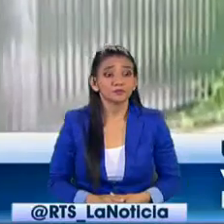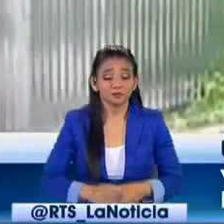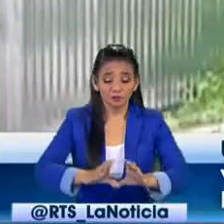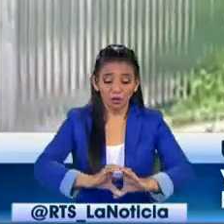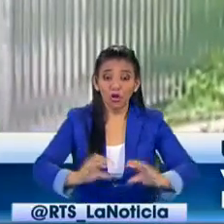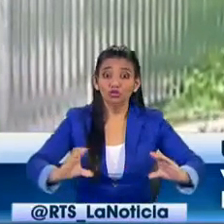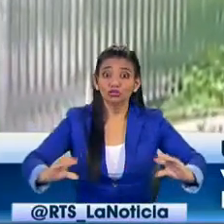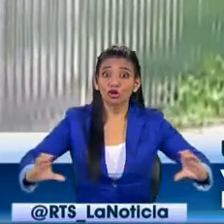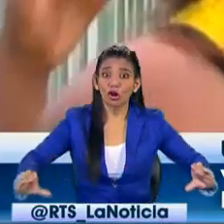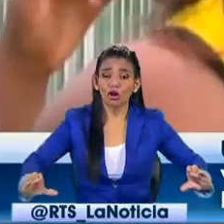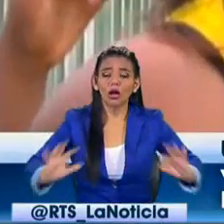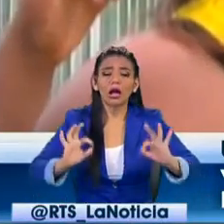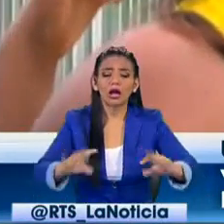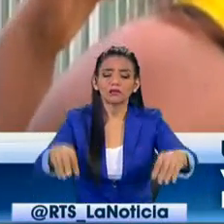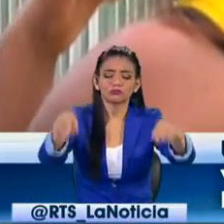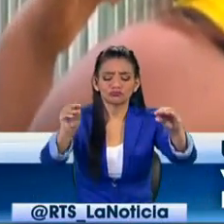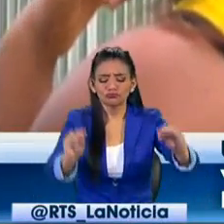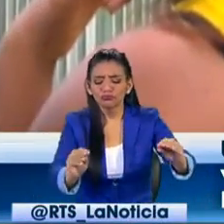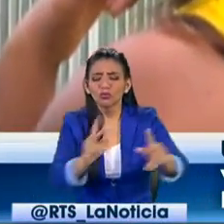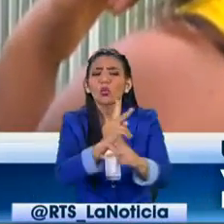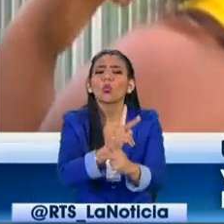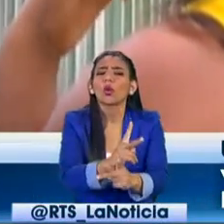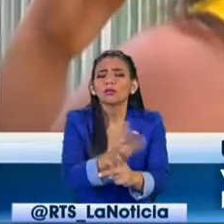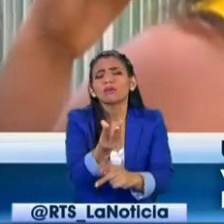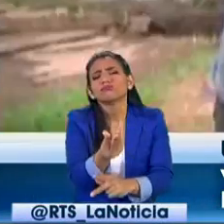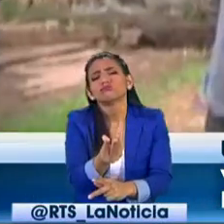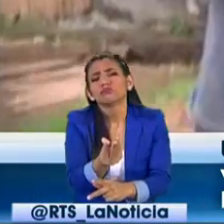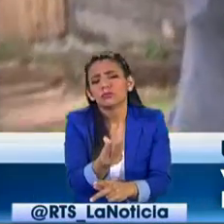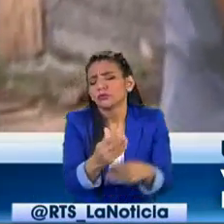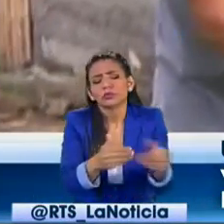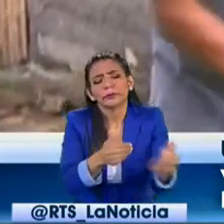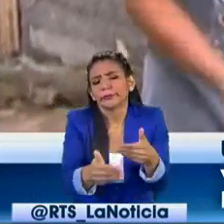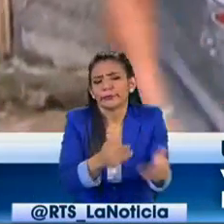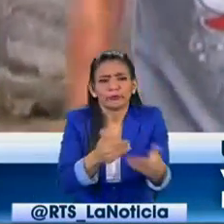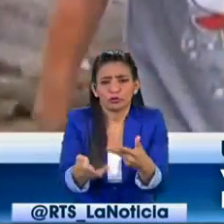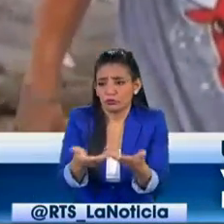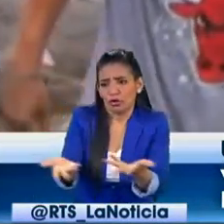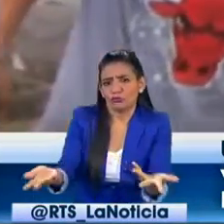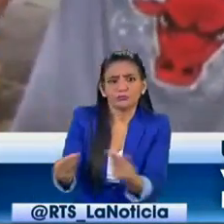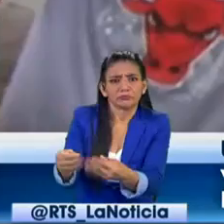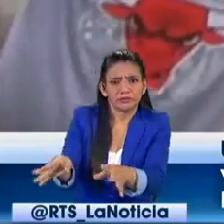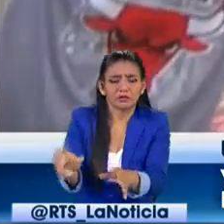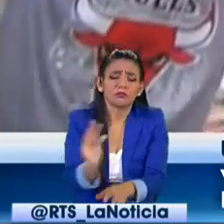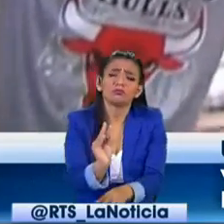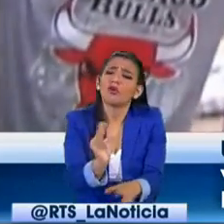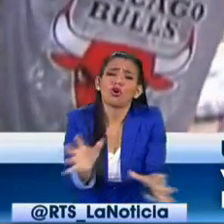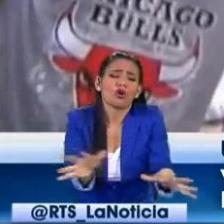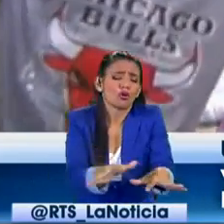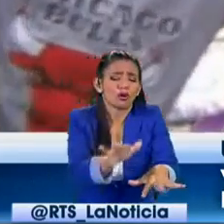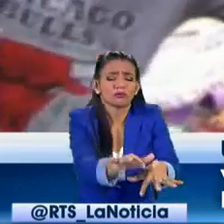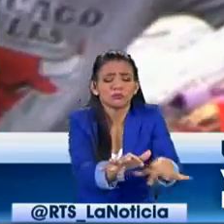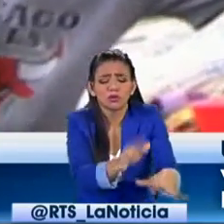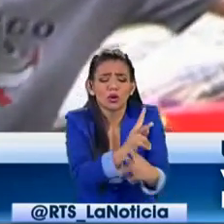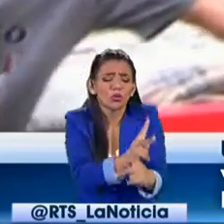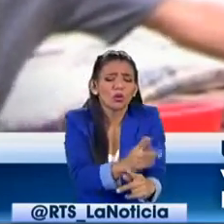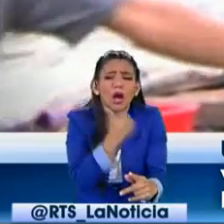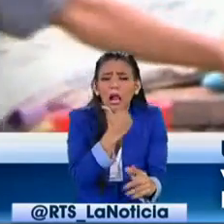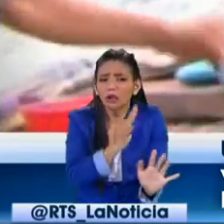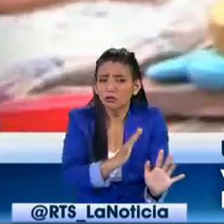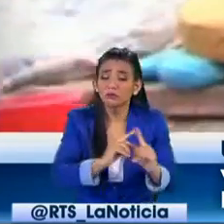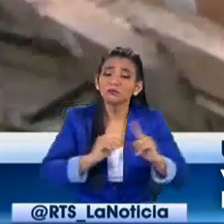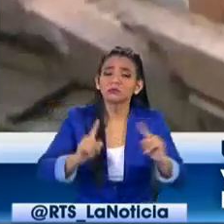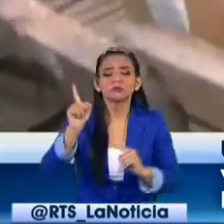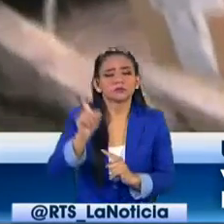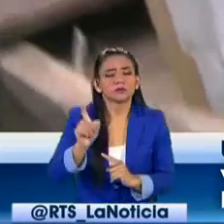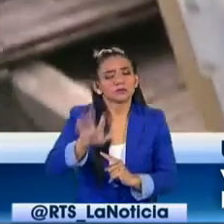lo que les queda, que no es casi nada, aunque para ellos que lo perdieron todo, de algo les servirá. Pero necesitan